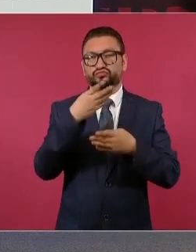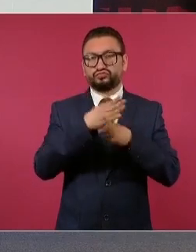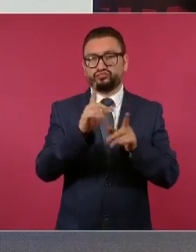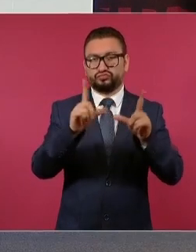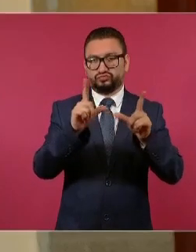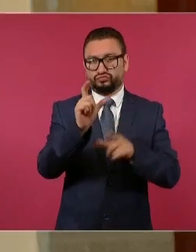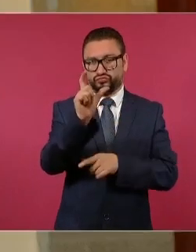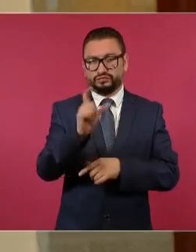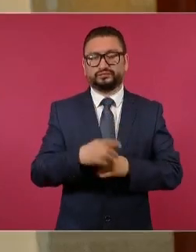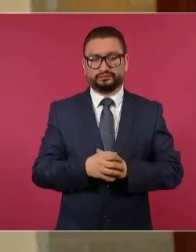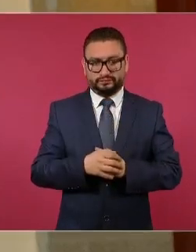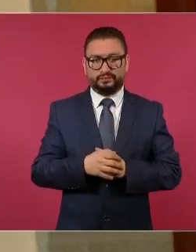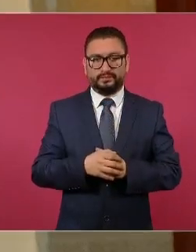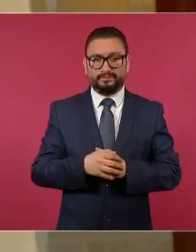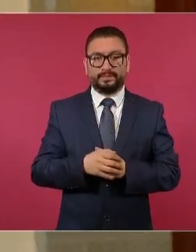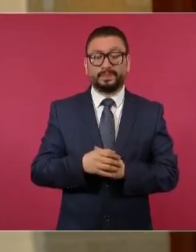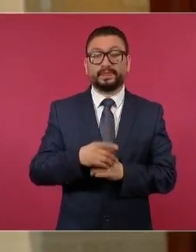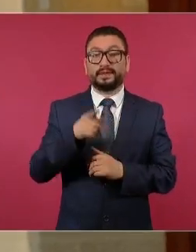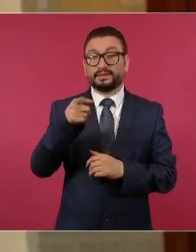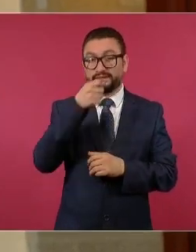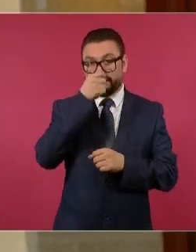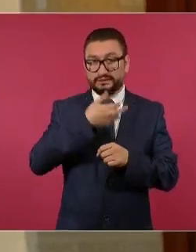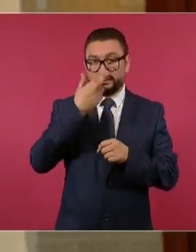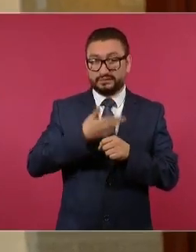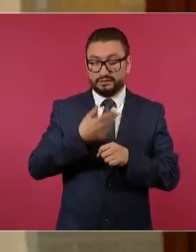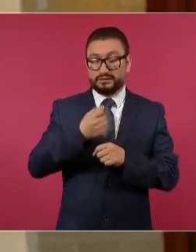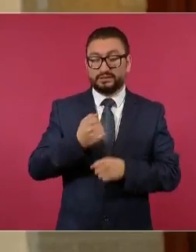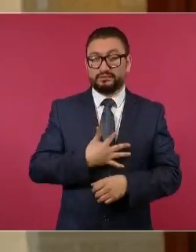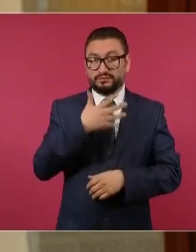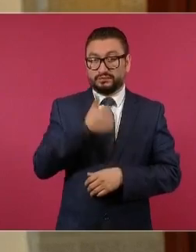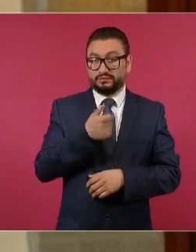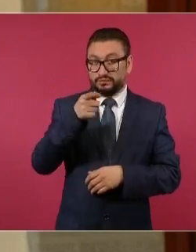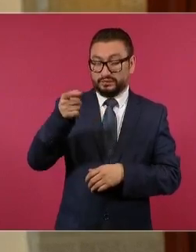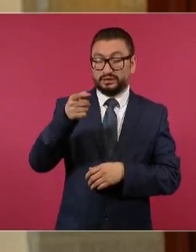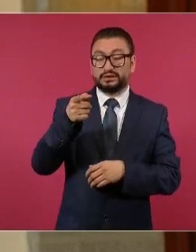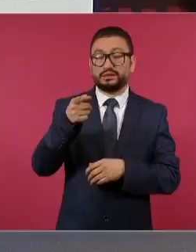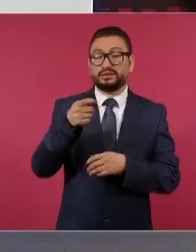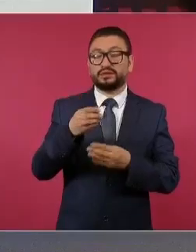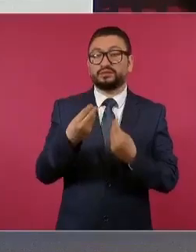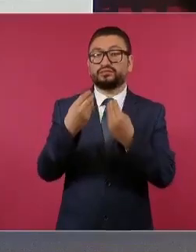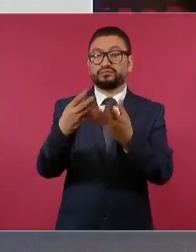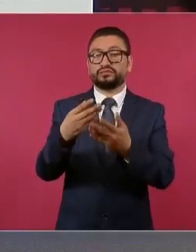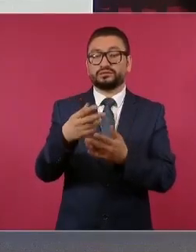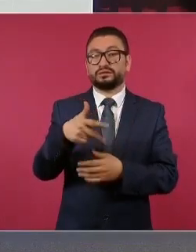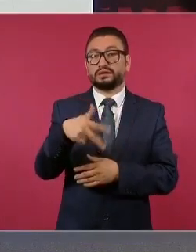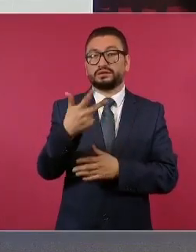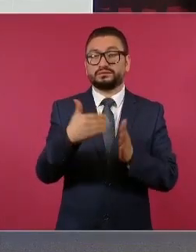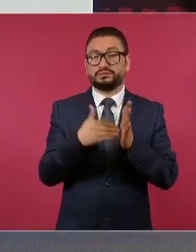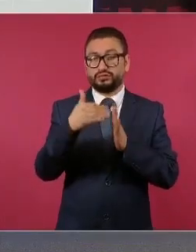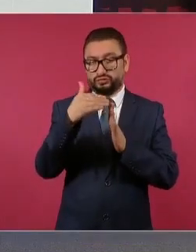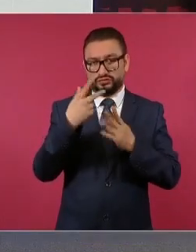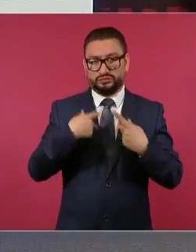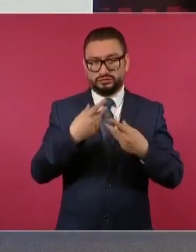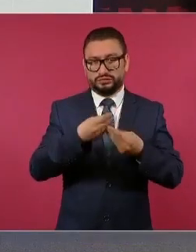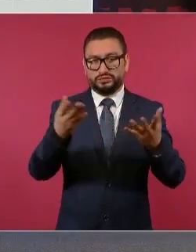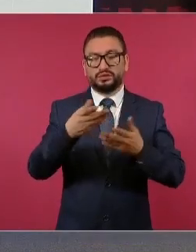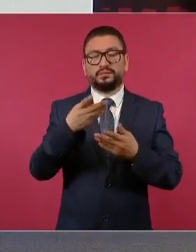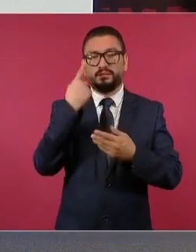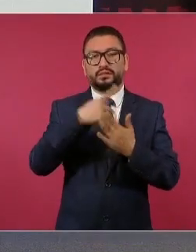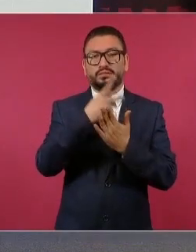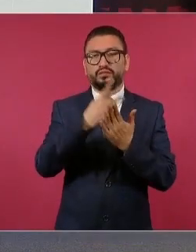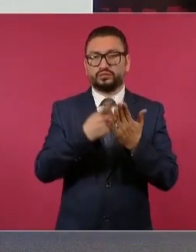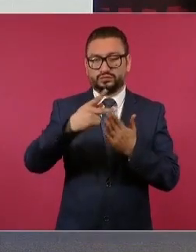débito, ¿sí? Tan solo a la Secretaría de Bienestar le entregamos más de 13,000,000 de tarjetas, entregamos al programa